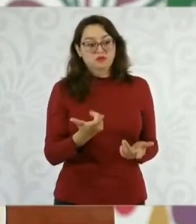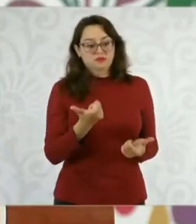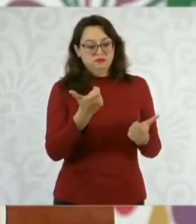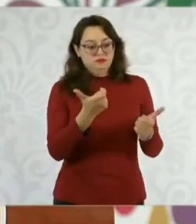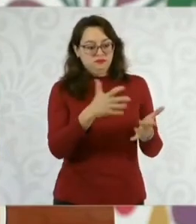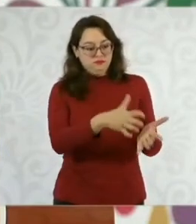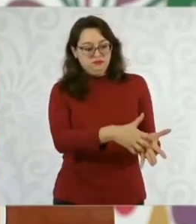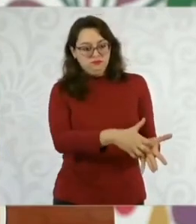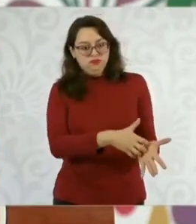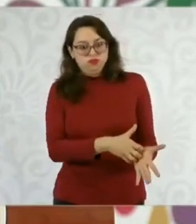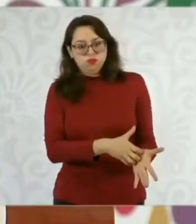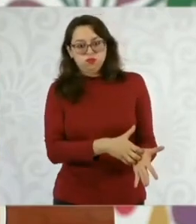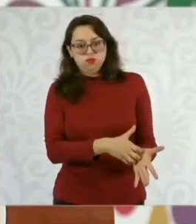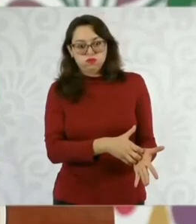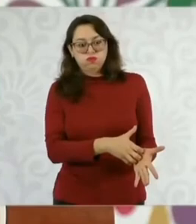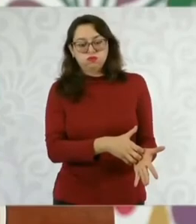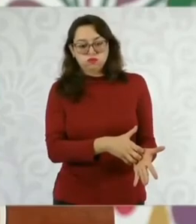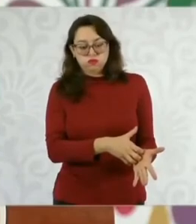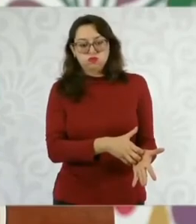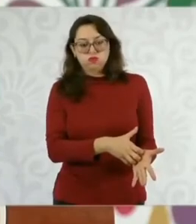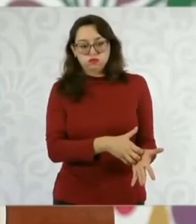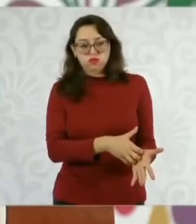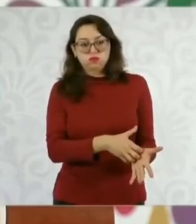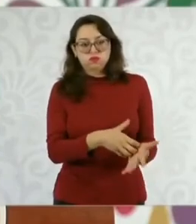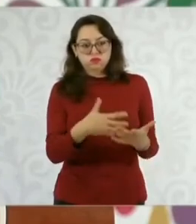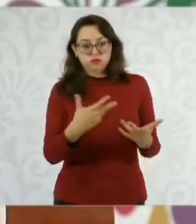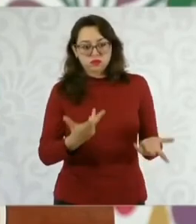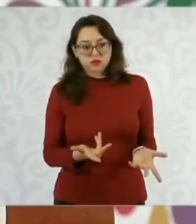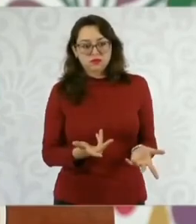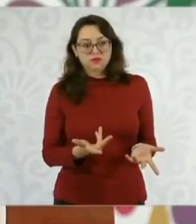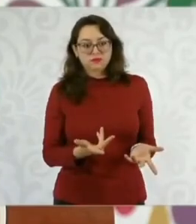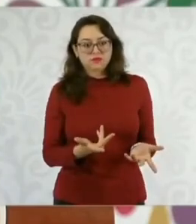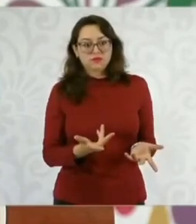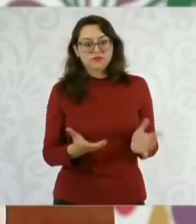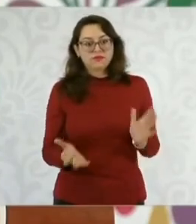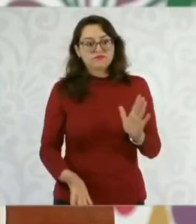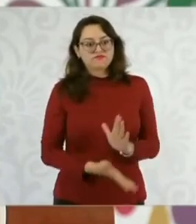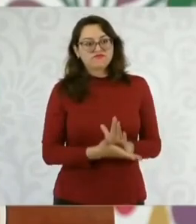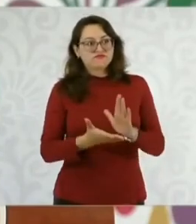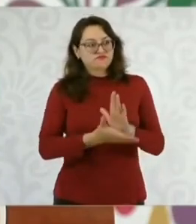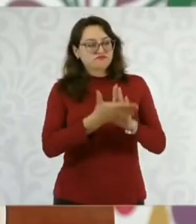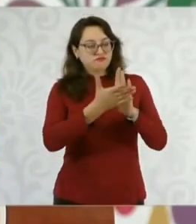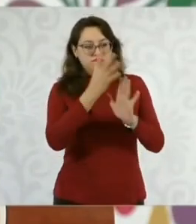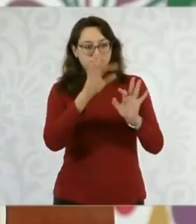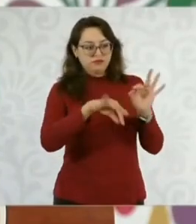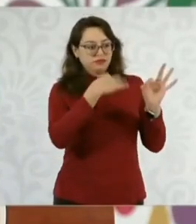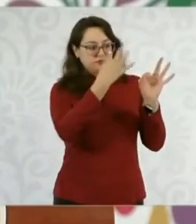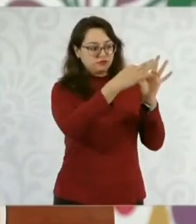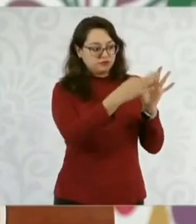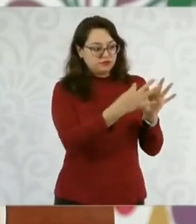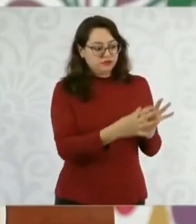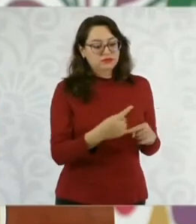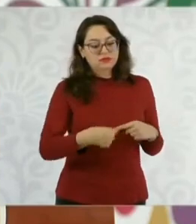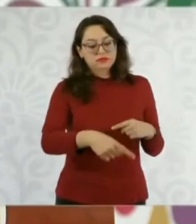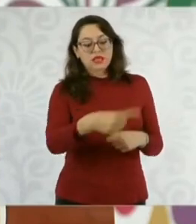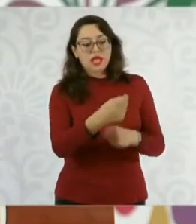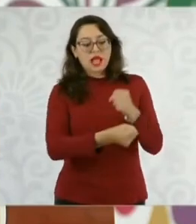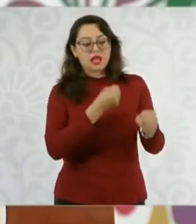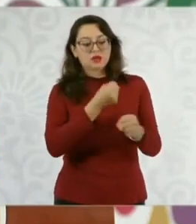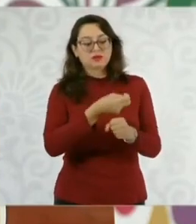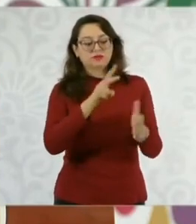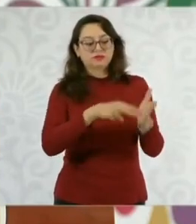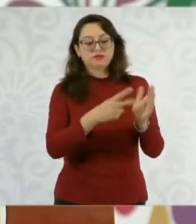déficit que existía, que ya expliqué por qué fue, que fue para cerrar las obras, pero que este año teníamos que entrar con un